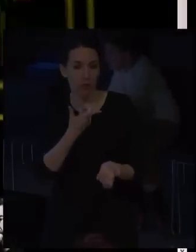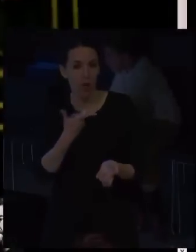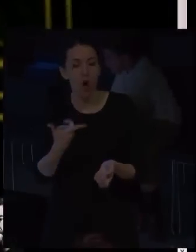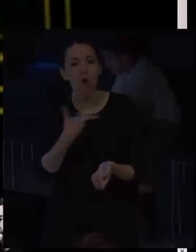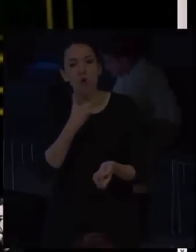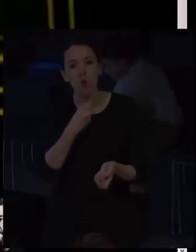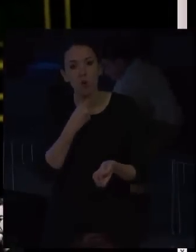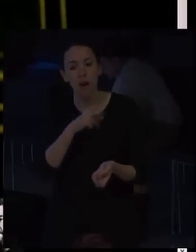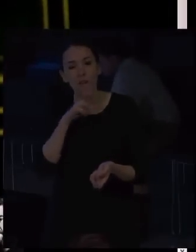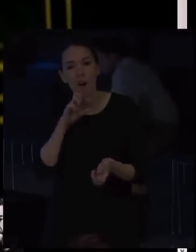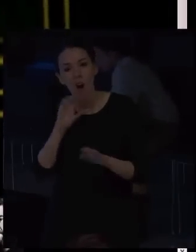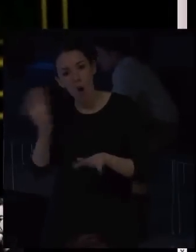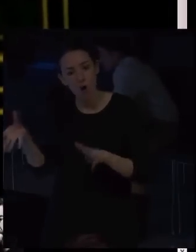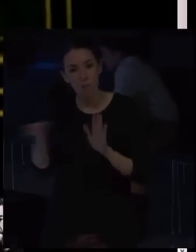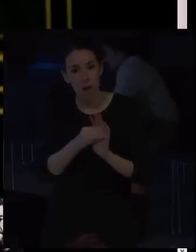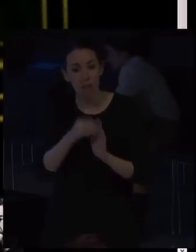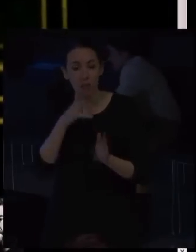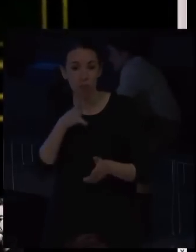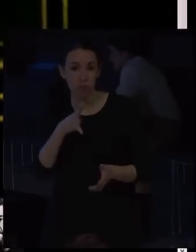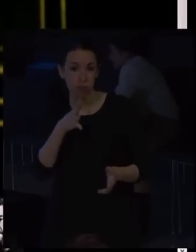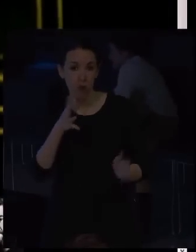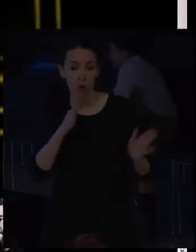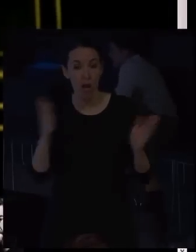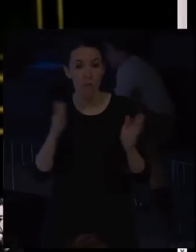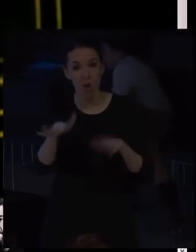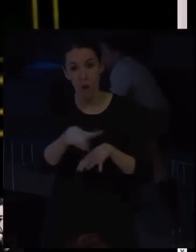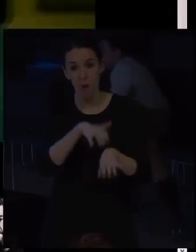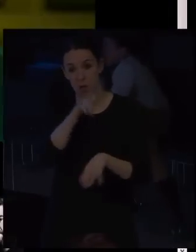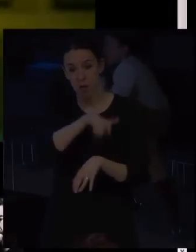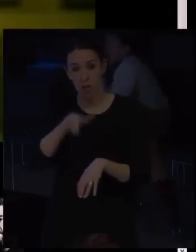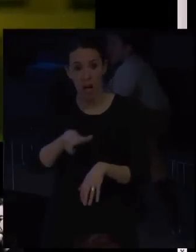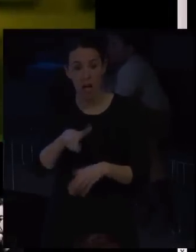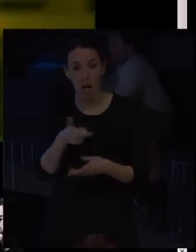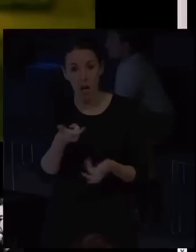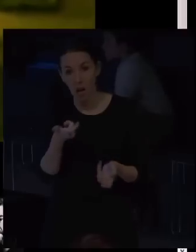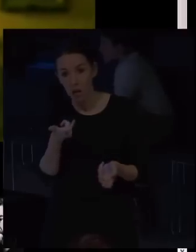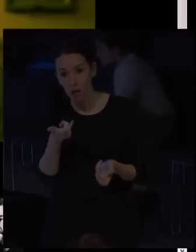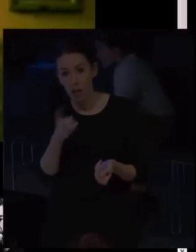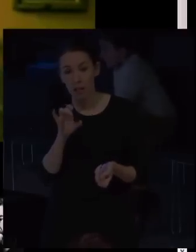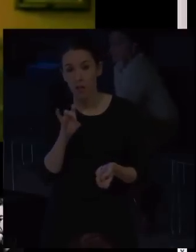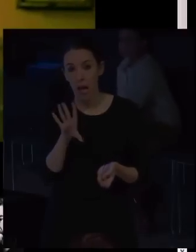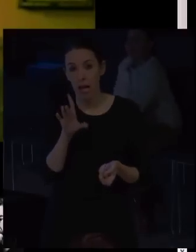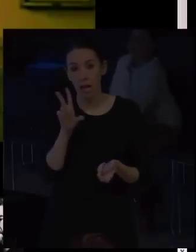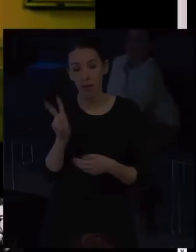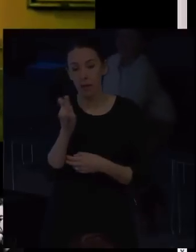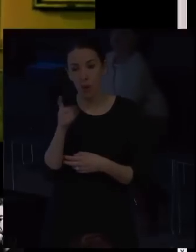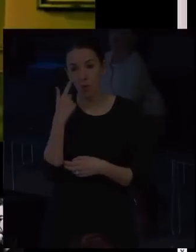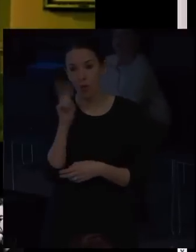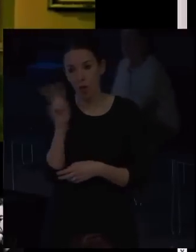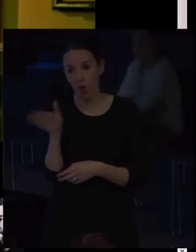Valor añadido también porque estamos en una época en la que la mayor parte de la gente pues ve un trocito los primeros 15 segundos y pasa un